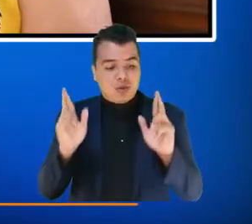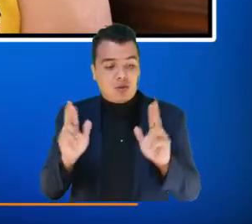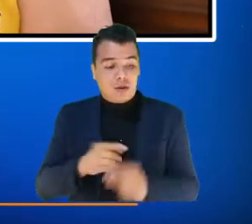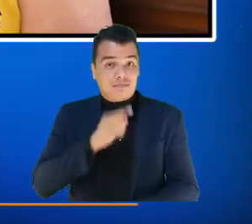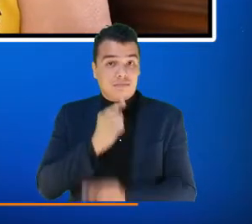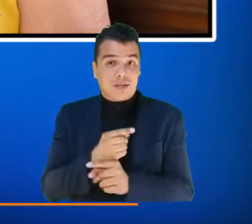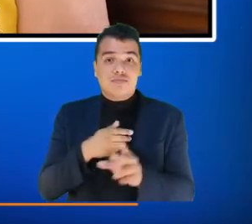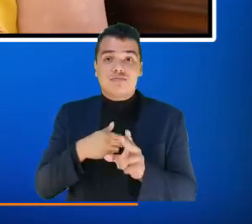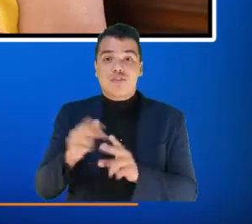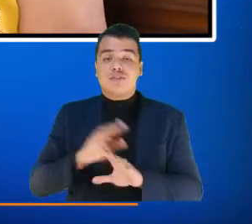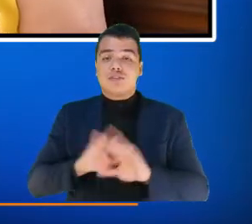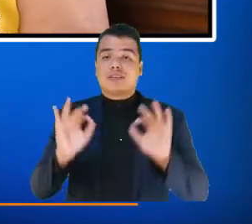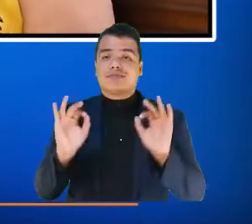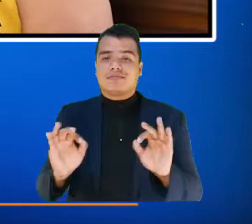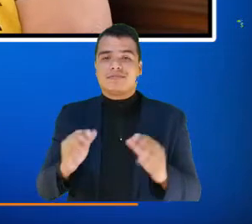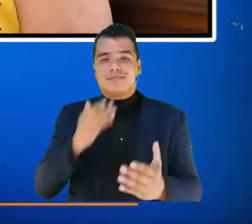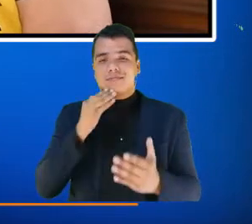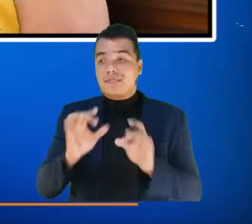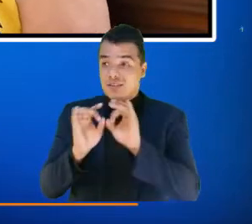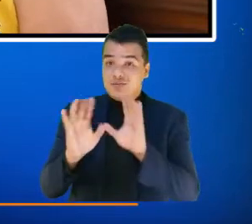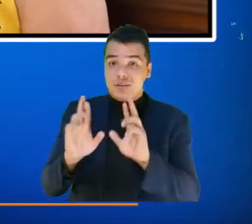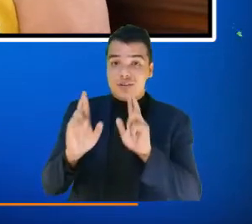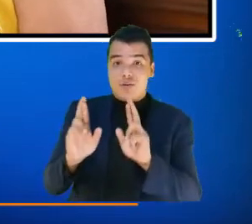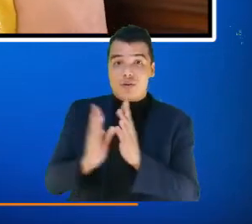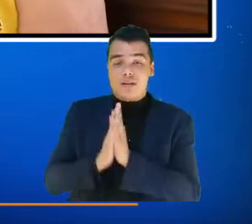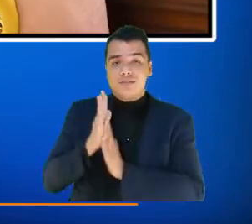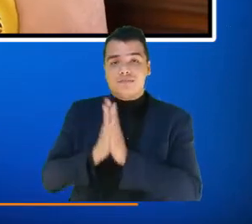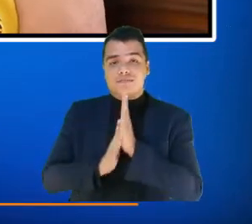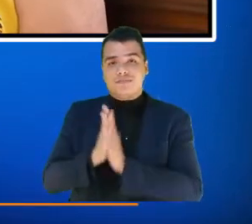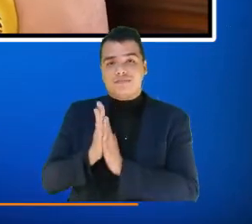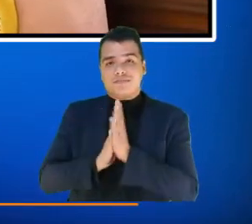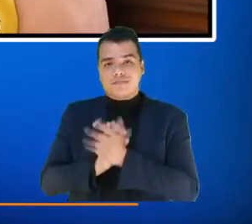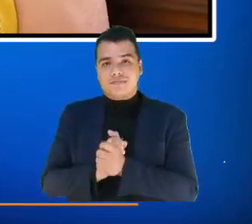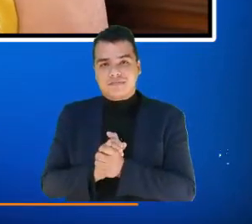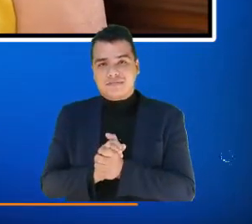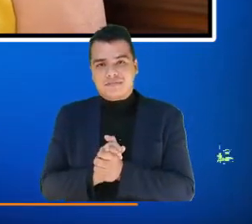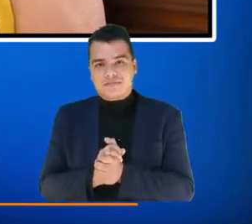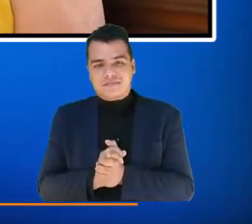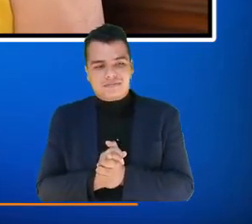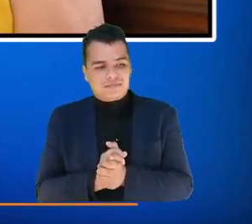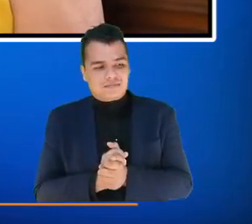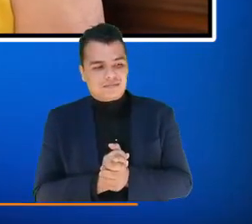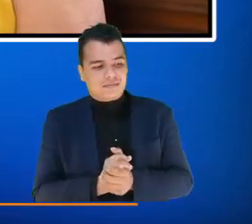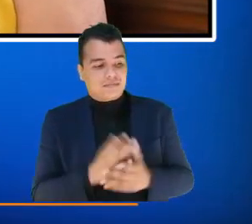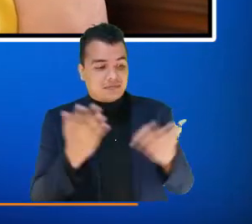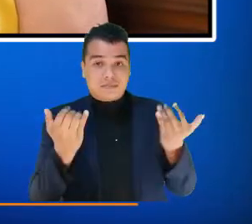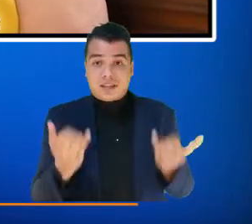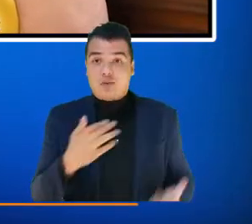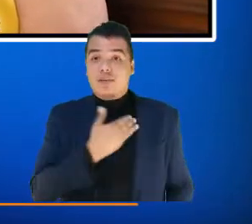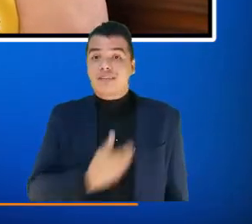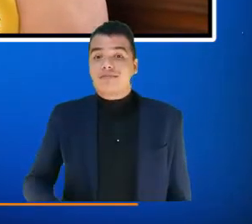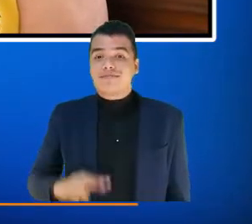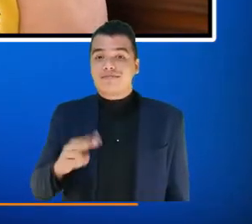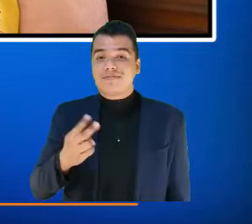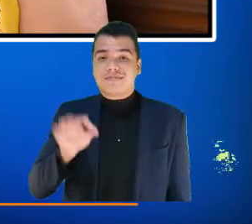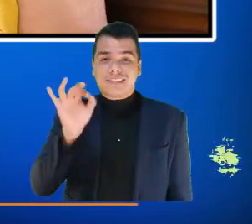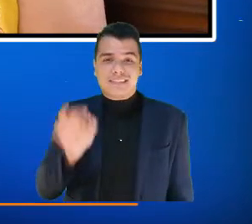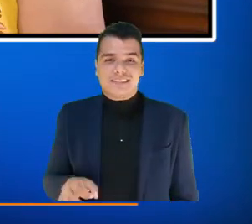así sea, Francia, y muchísima suerte, ¿verdad? Pues, por ahora van a tener una vicepresidenta, por